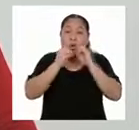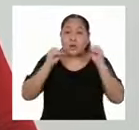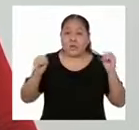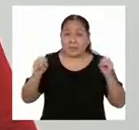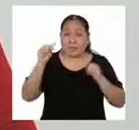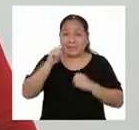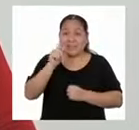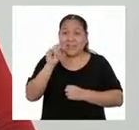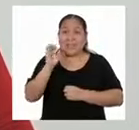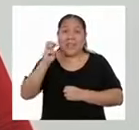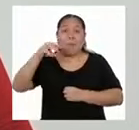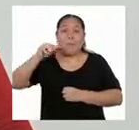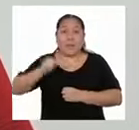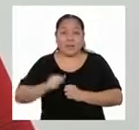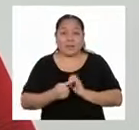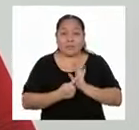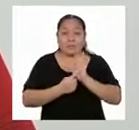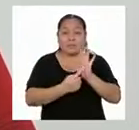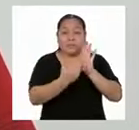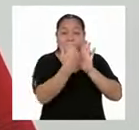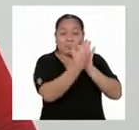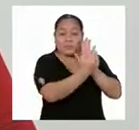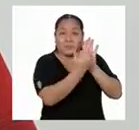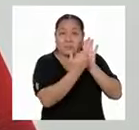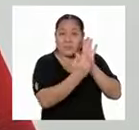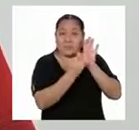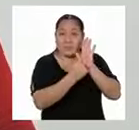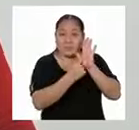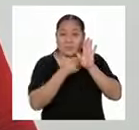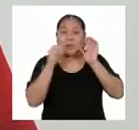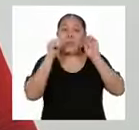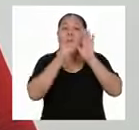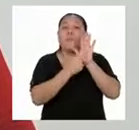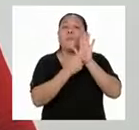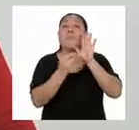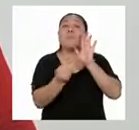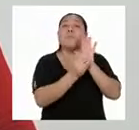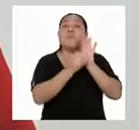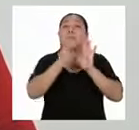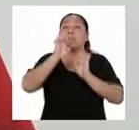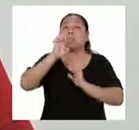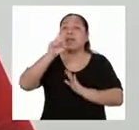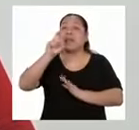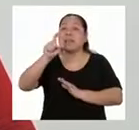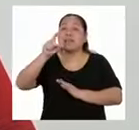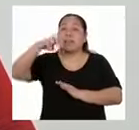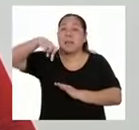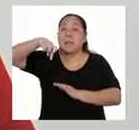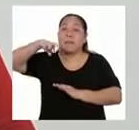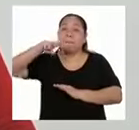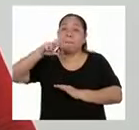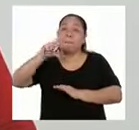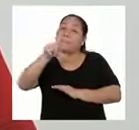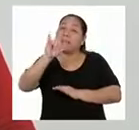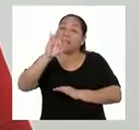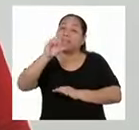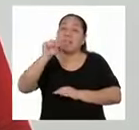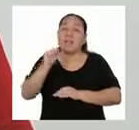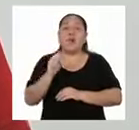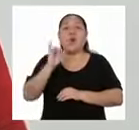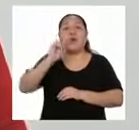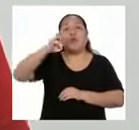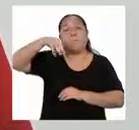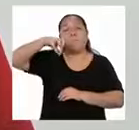se puede presentar en el texto de manera explícita o implícita. Si el tema está